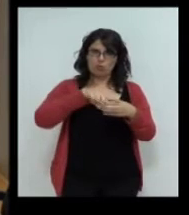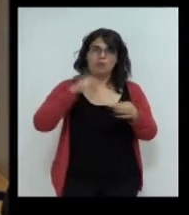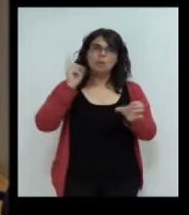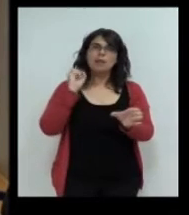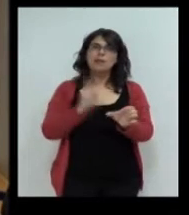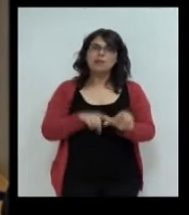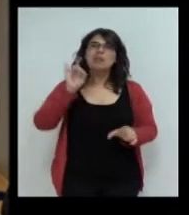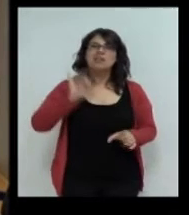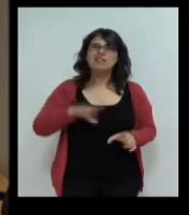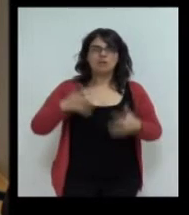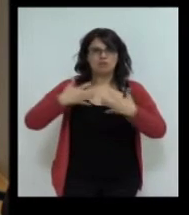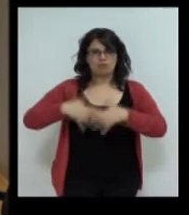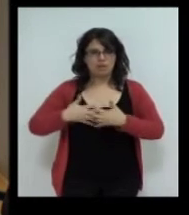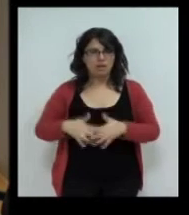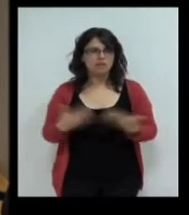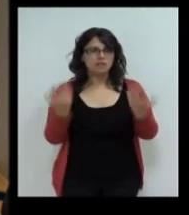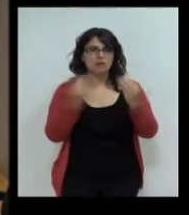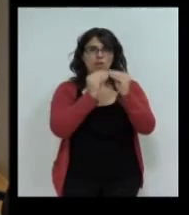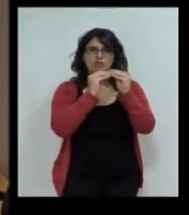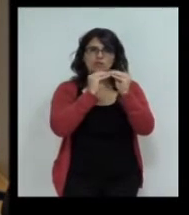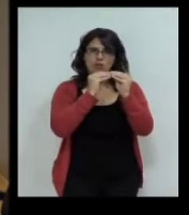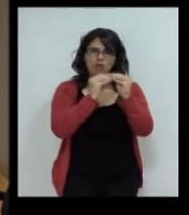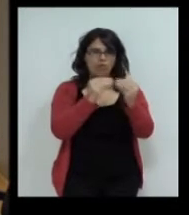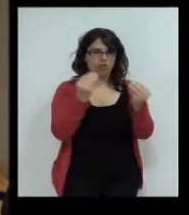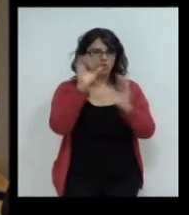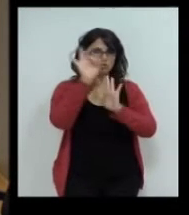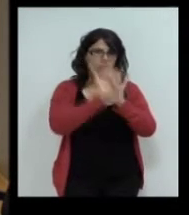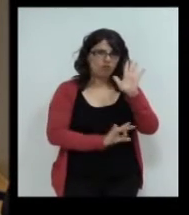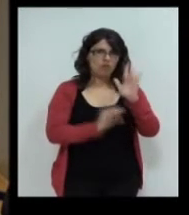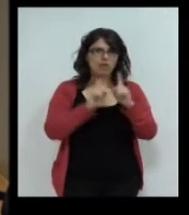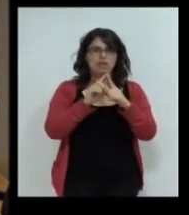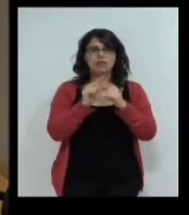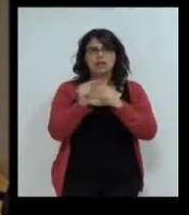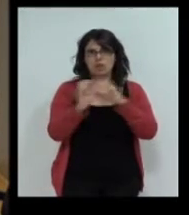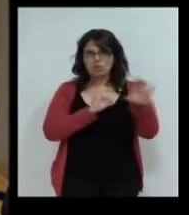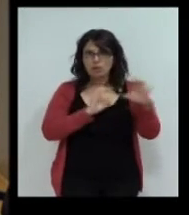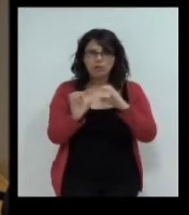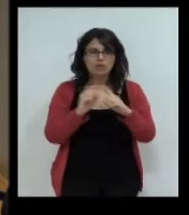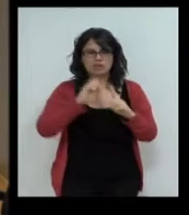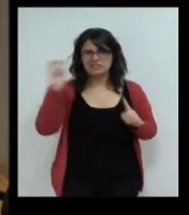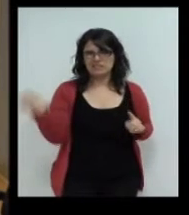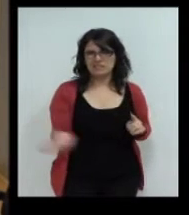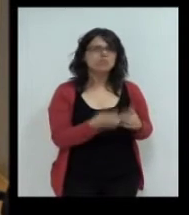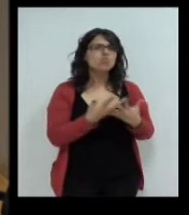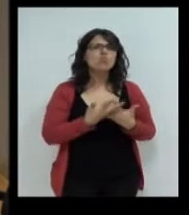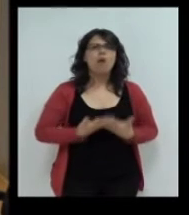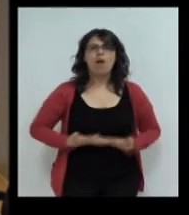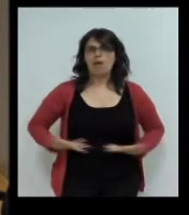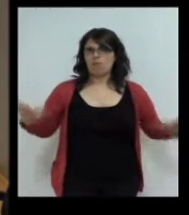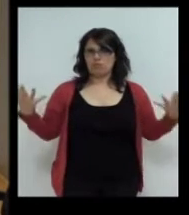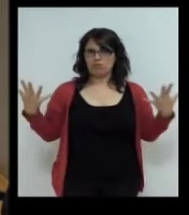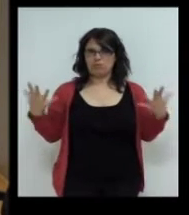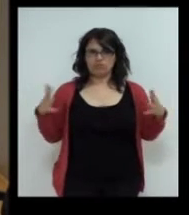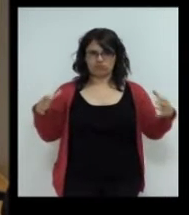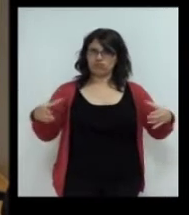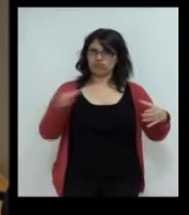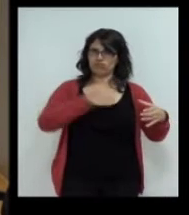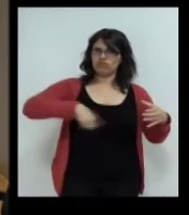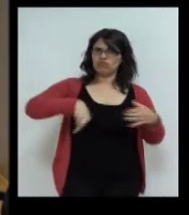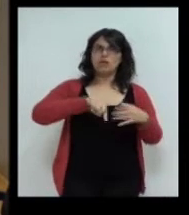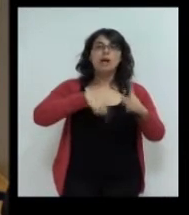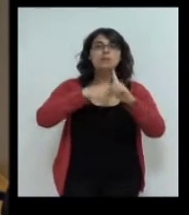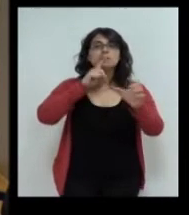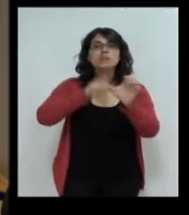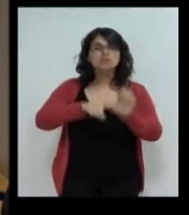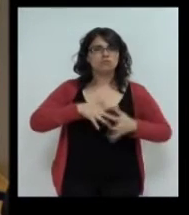participan fabricantes, desarrolladores de software, de aplicaciones, etcétera. Muy amplio. Además es de participación